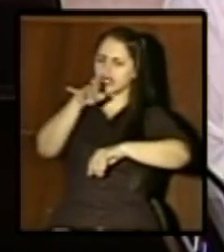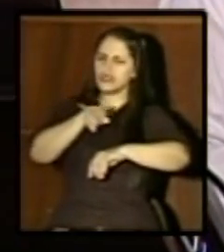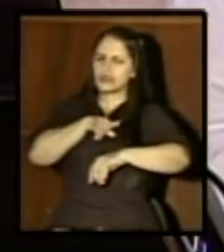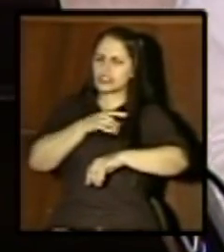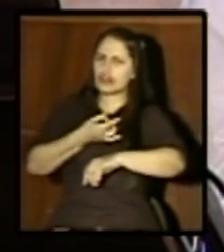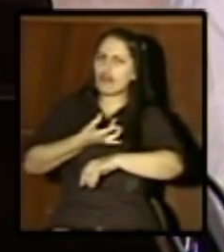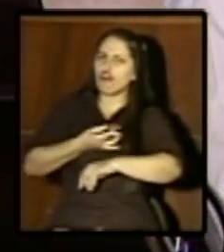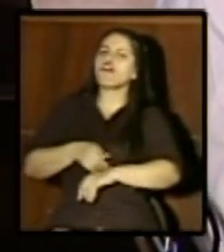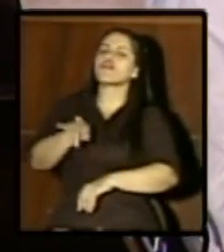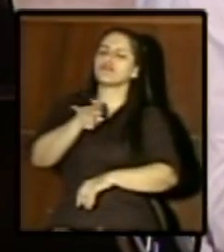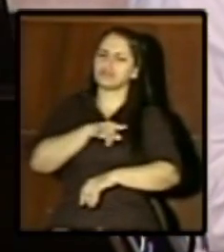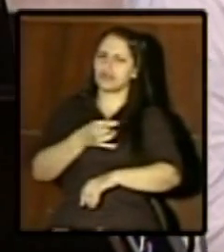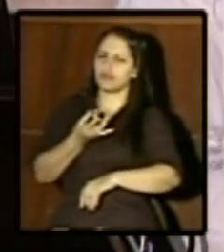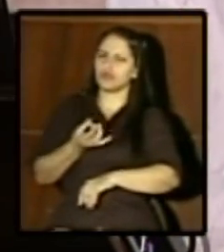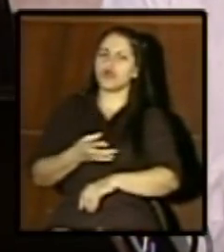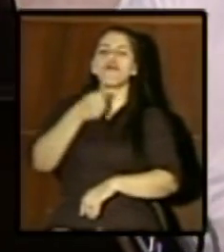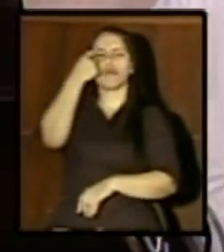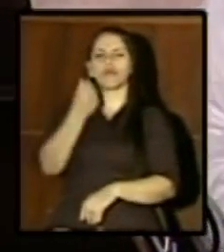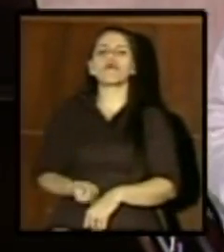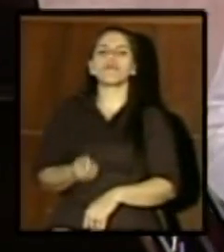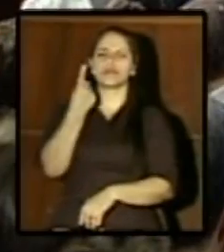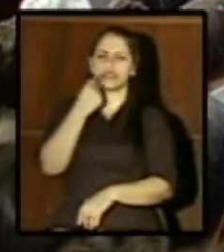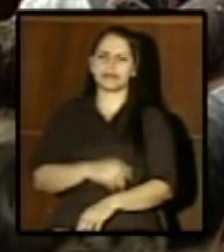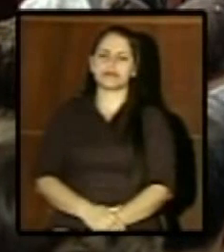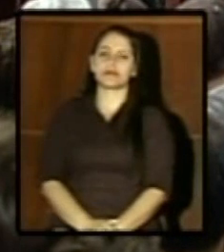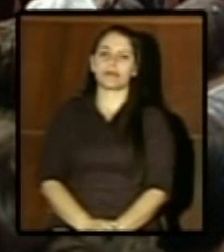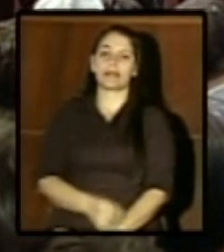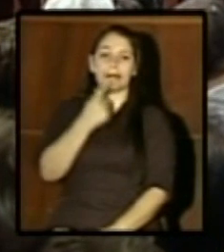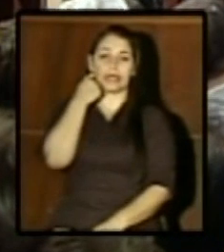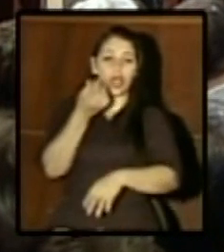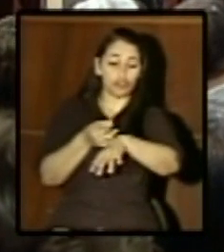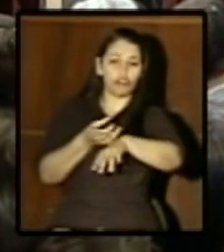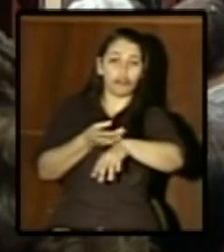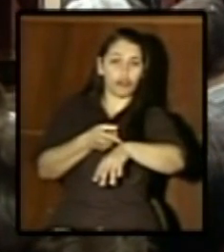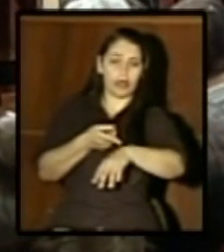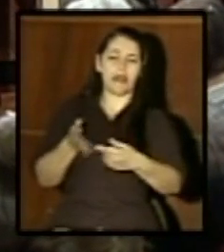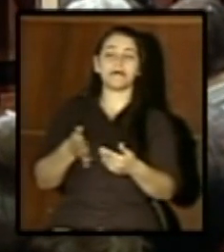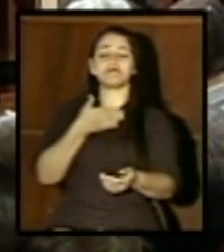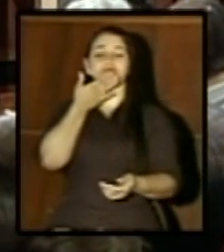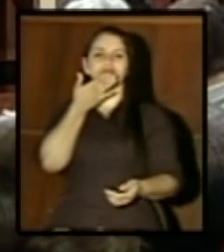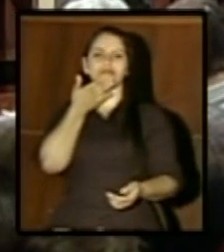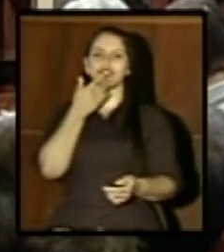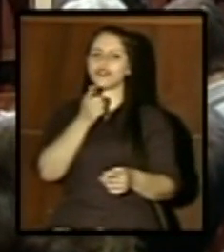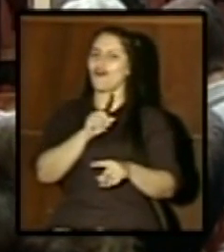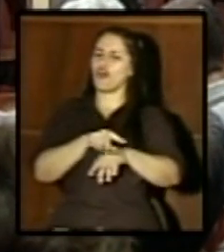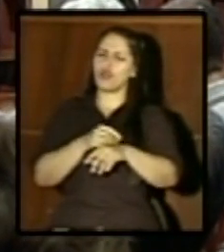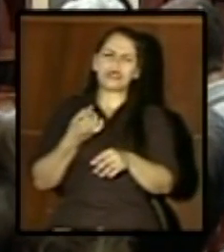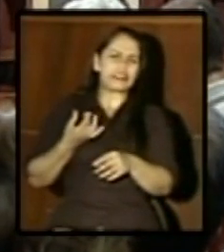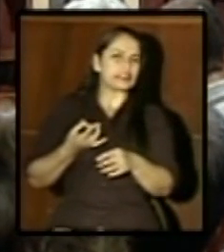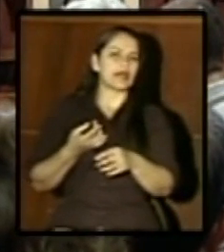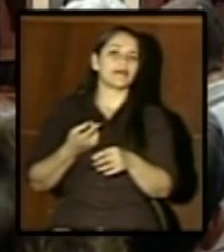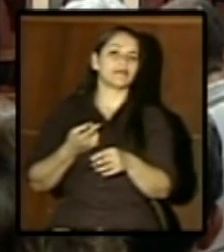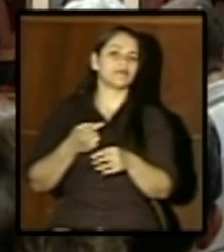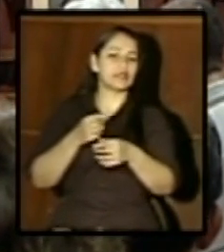es un factor bastante importante. Y recordemos algo, el dolor es muy desagradable. Pero el dolor es un mecanismo de